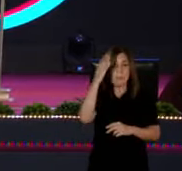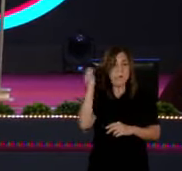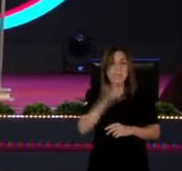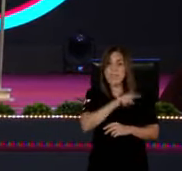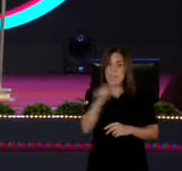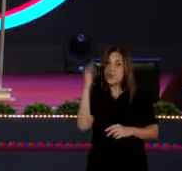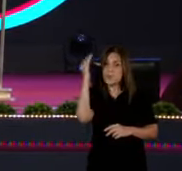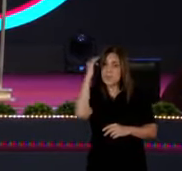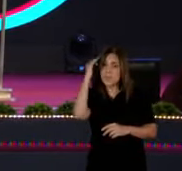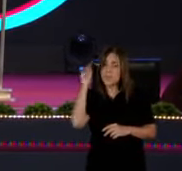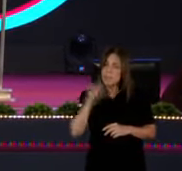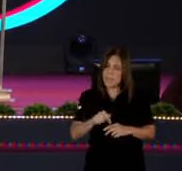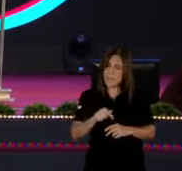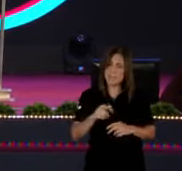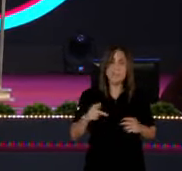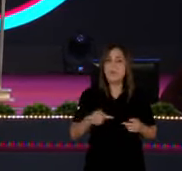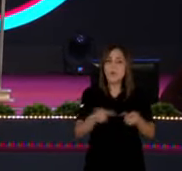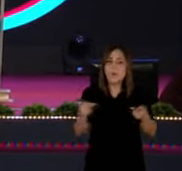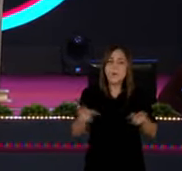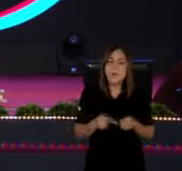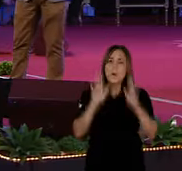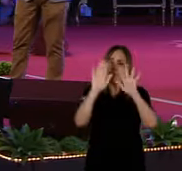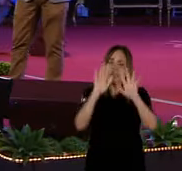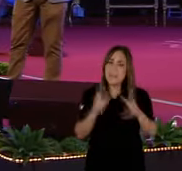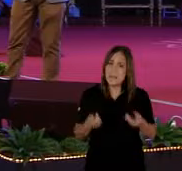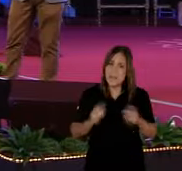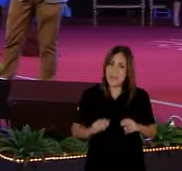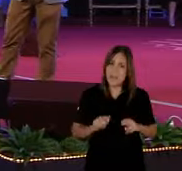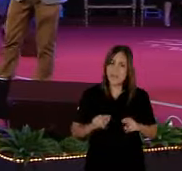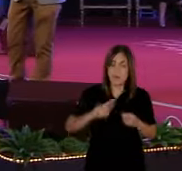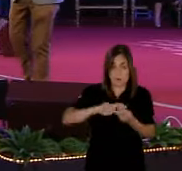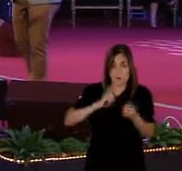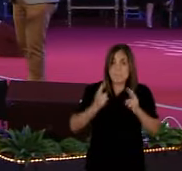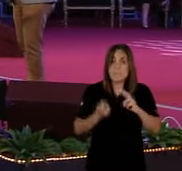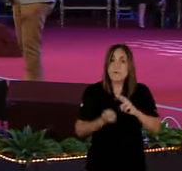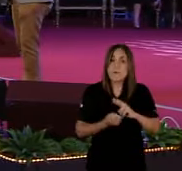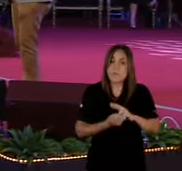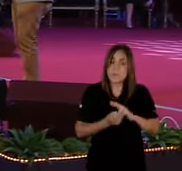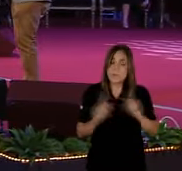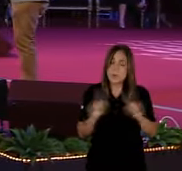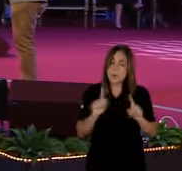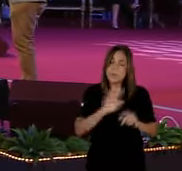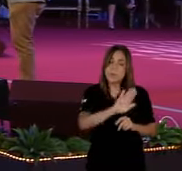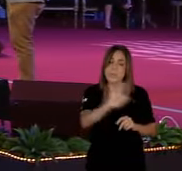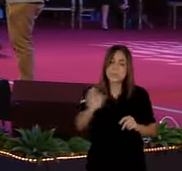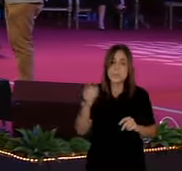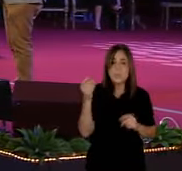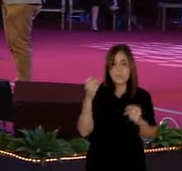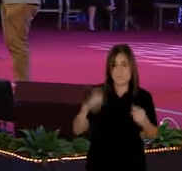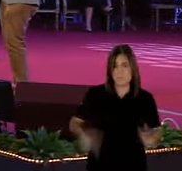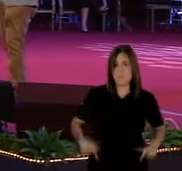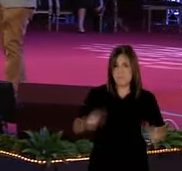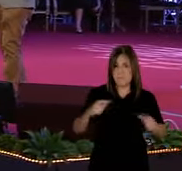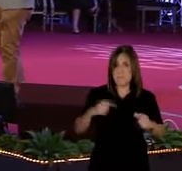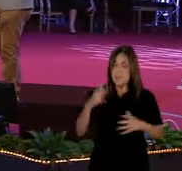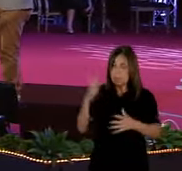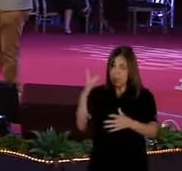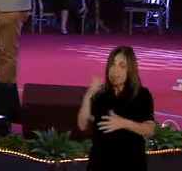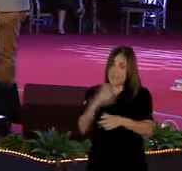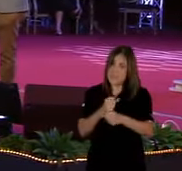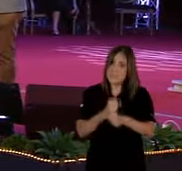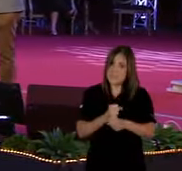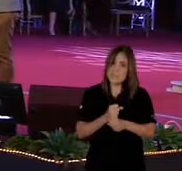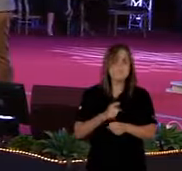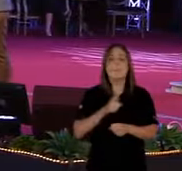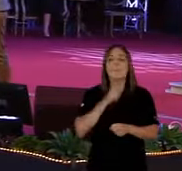de restauración, es un lugar donde su vida recibe el verdadero sentido y enfoque